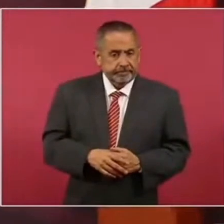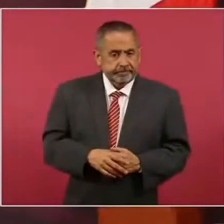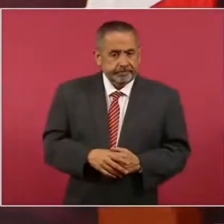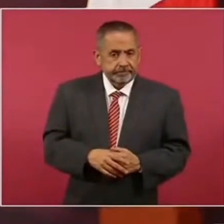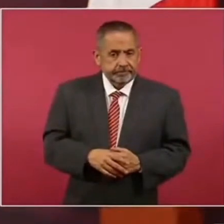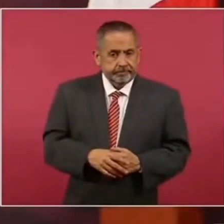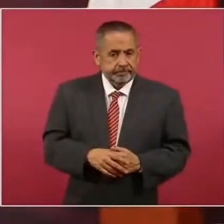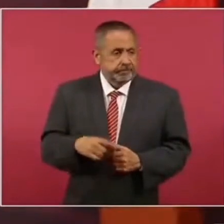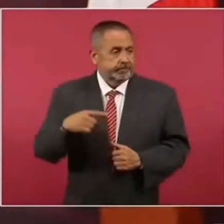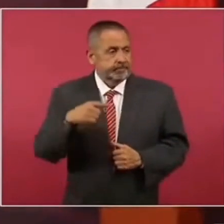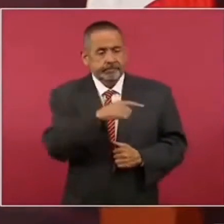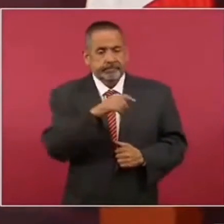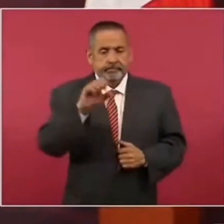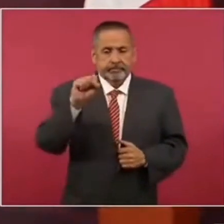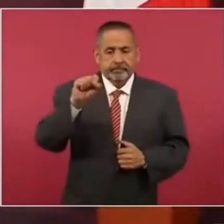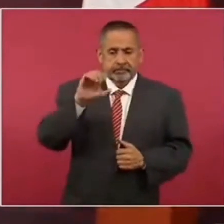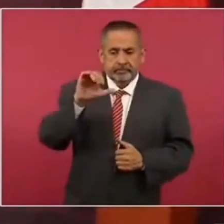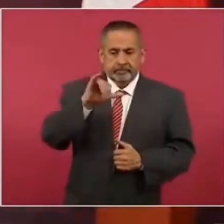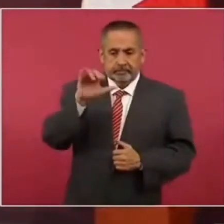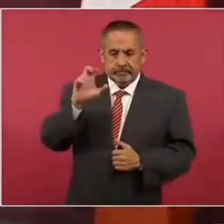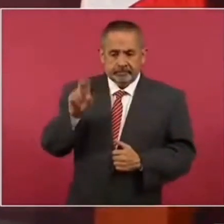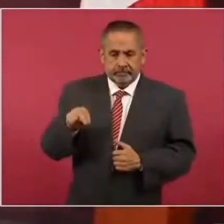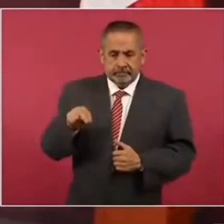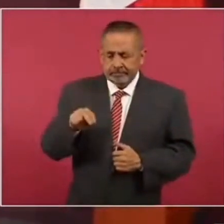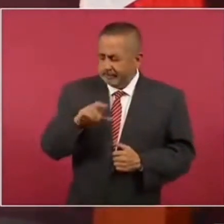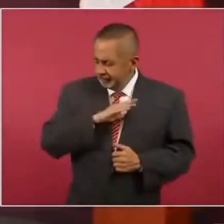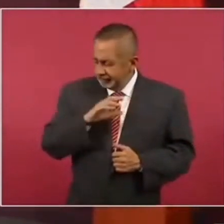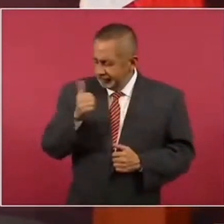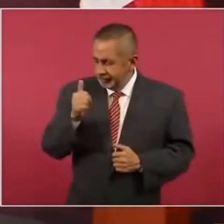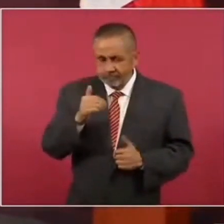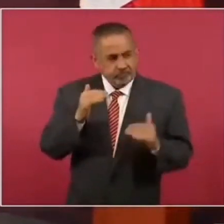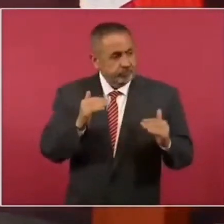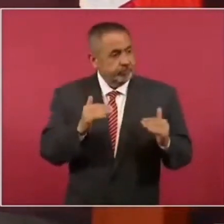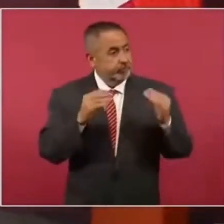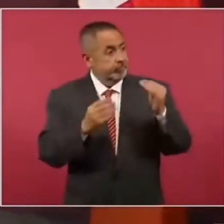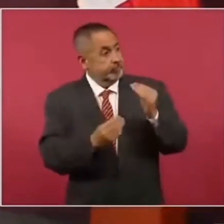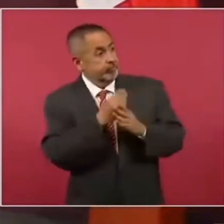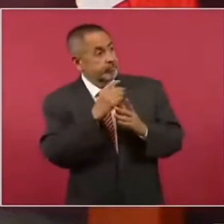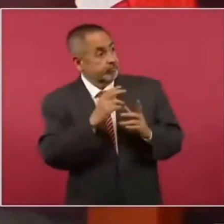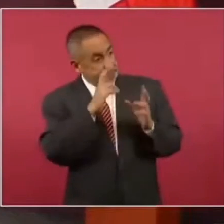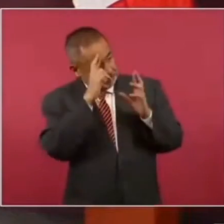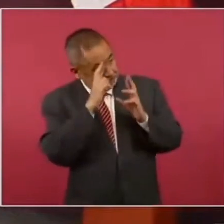de la Suprema Corte surge otro, Alteza Serenísima,